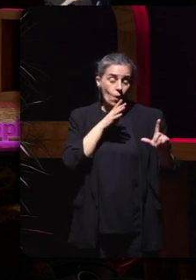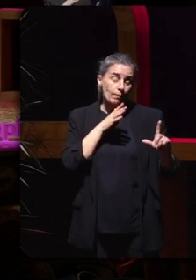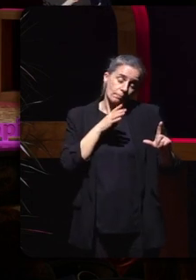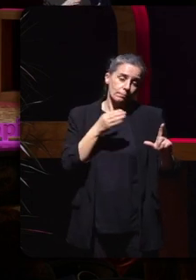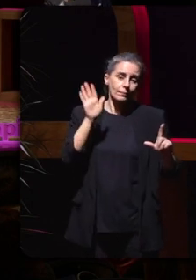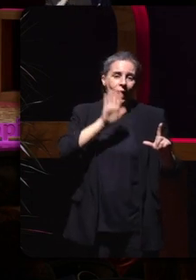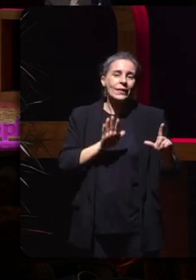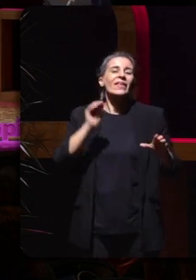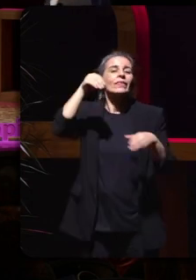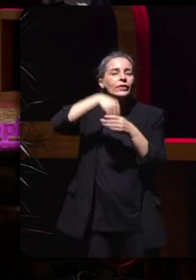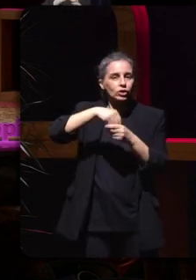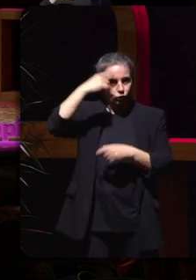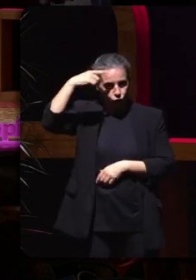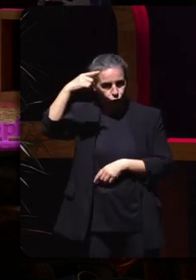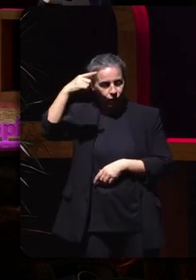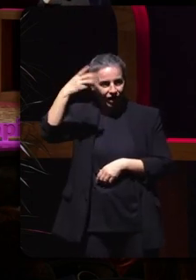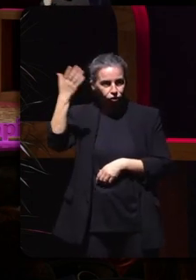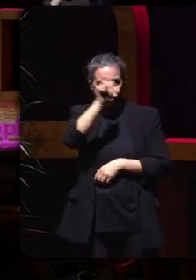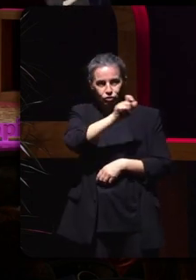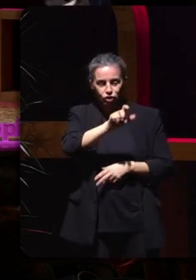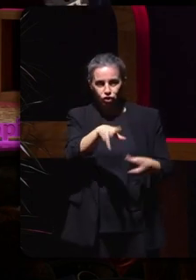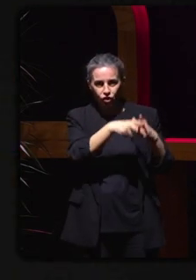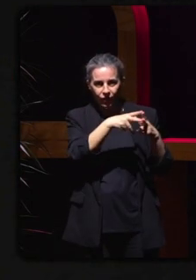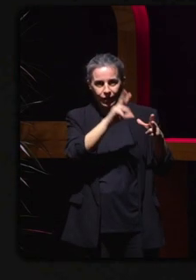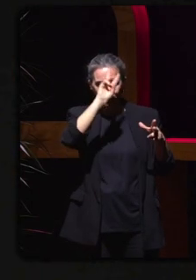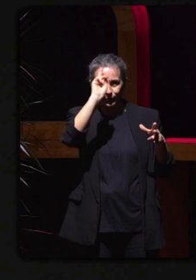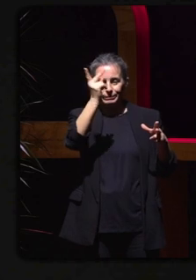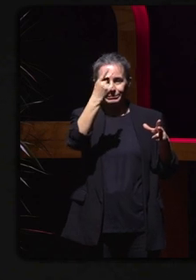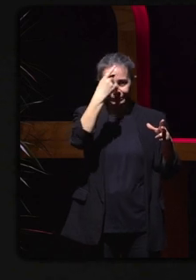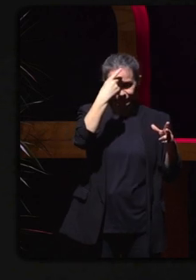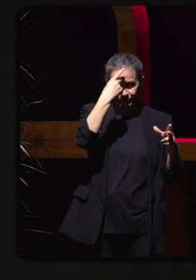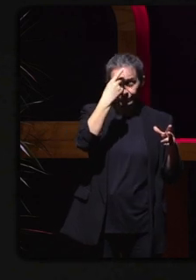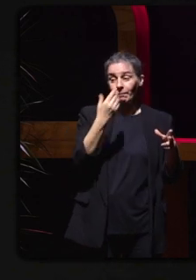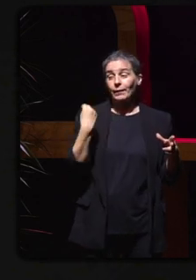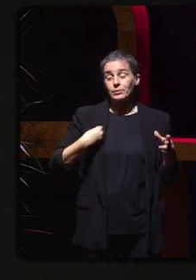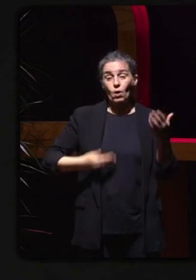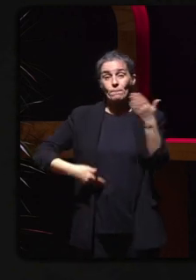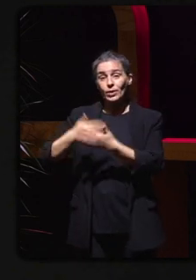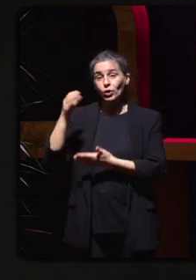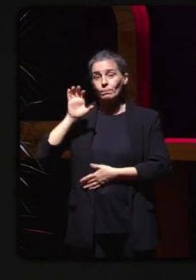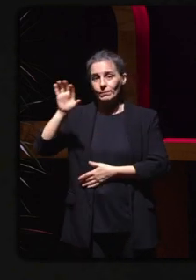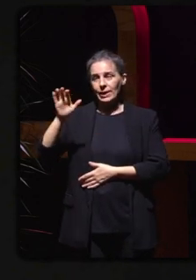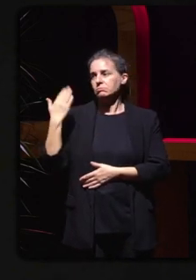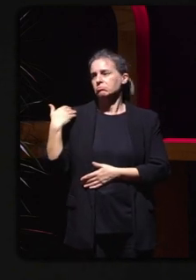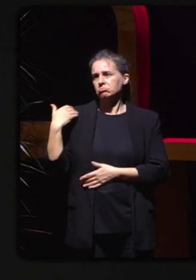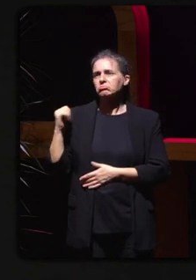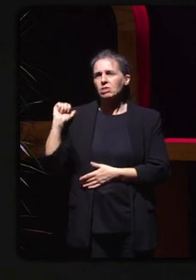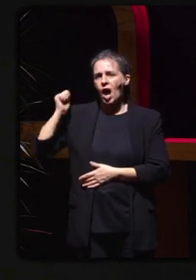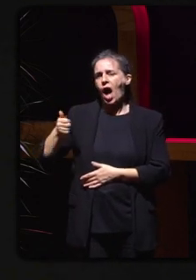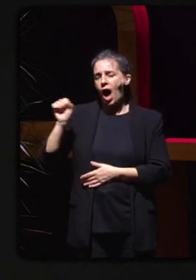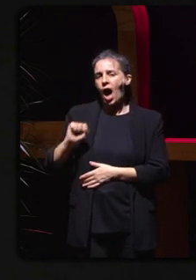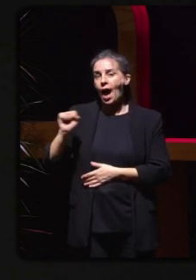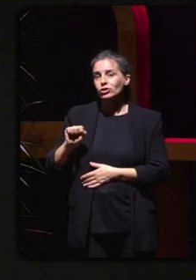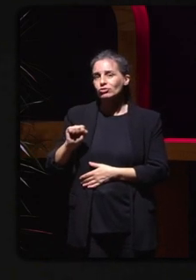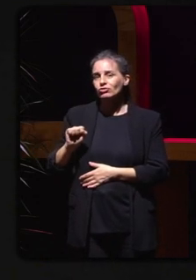hecho que a mucha gente le cambie el chip de hecho por ejemplo en el país desde hace unos cuantos años televisión